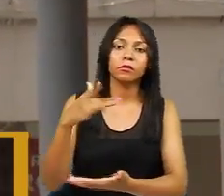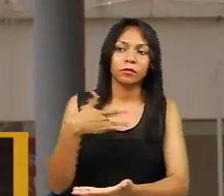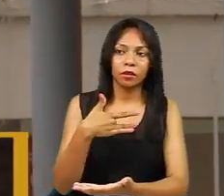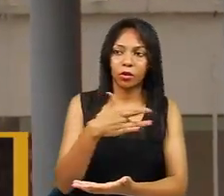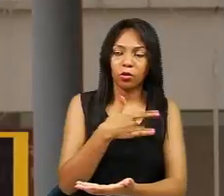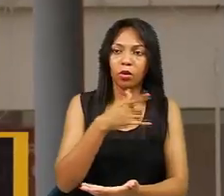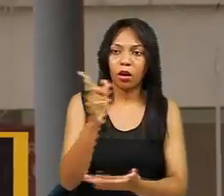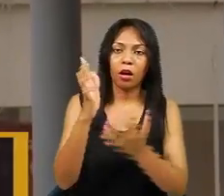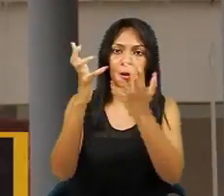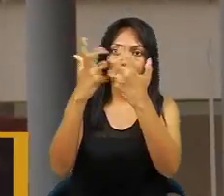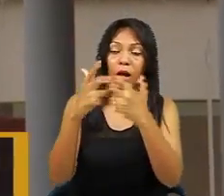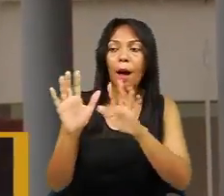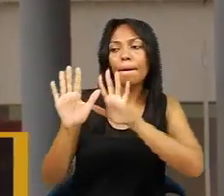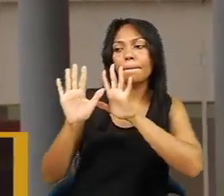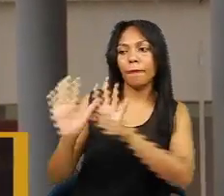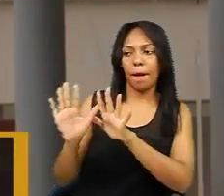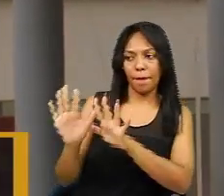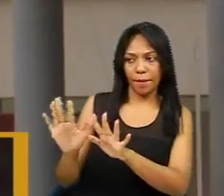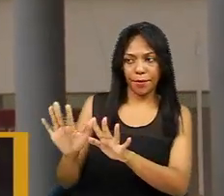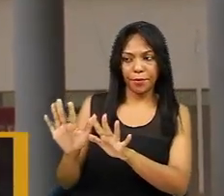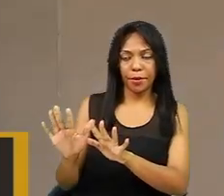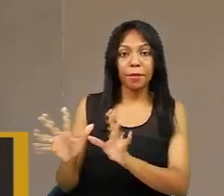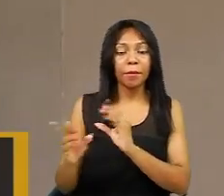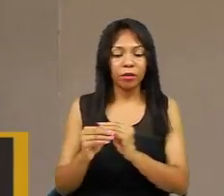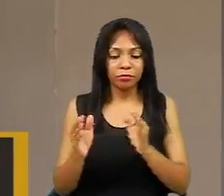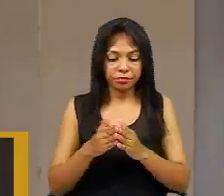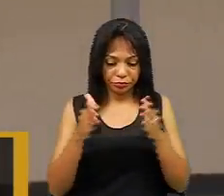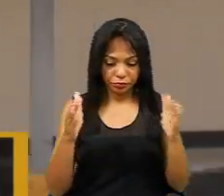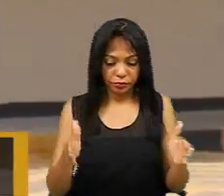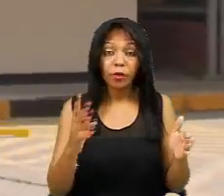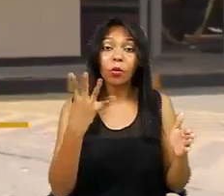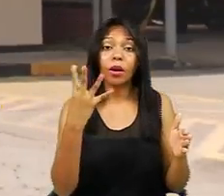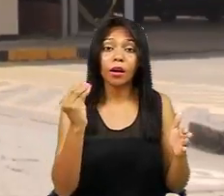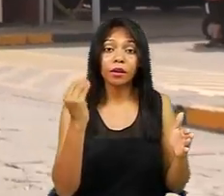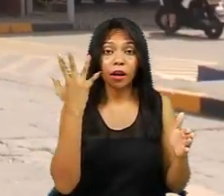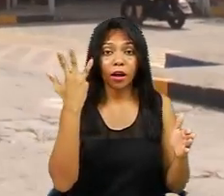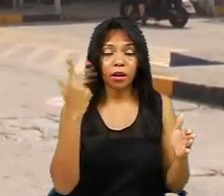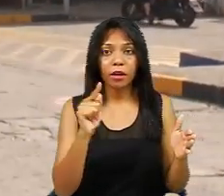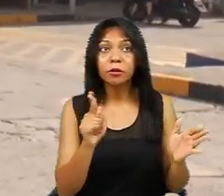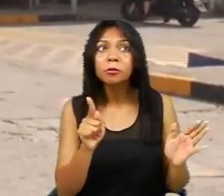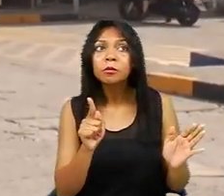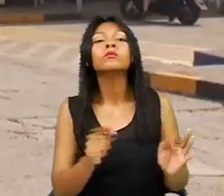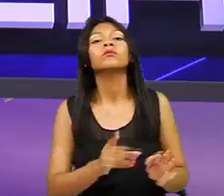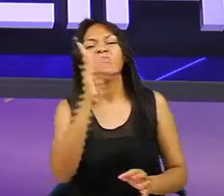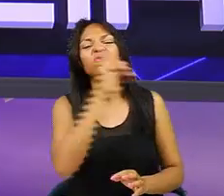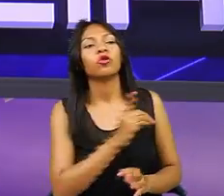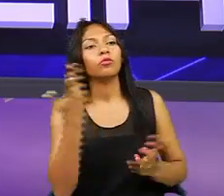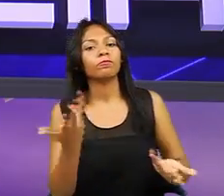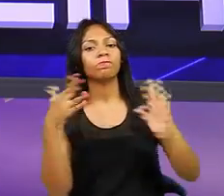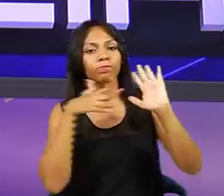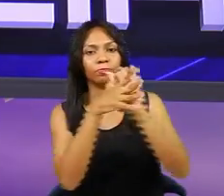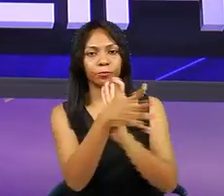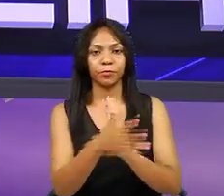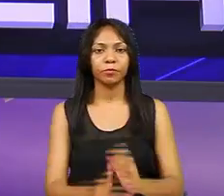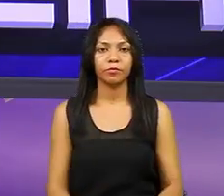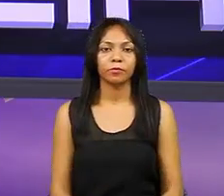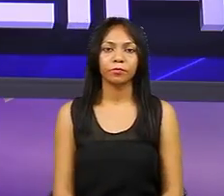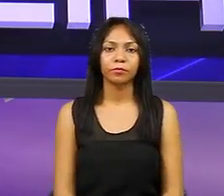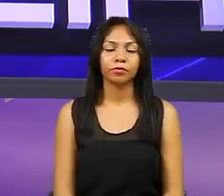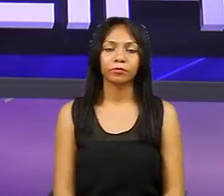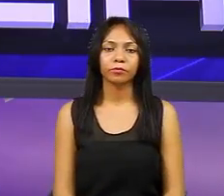de servicios queda suspendida, y el lapso de 40 días se conocerá una definitiva sobre este particular. Junta de